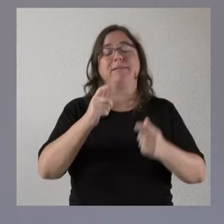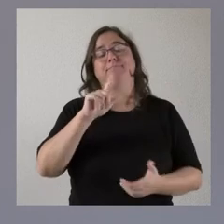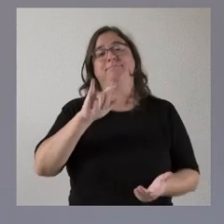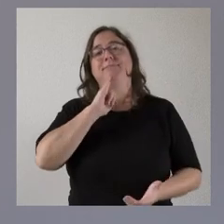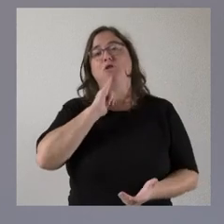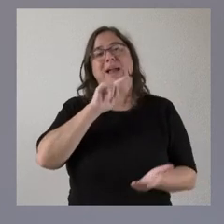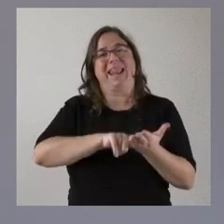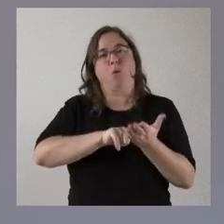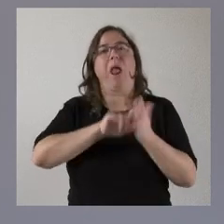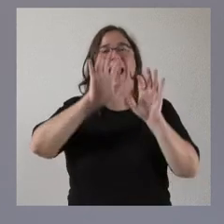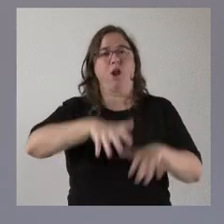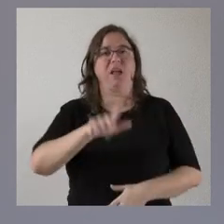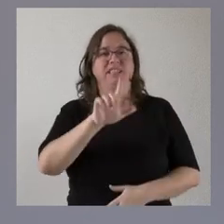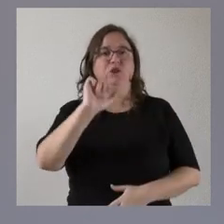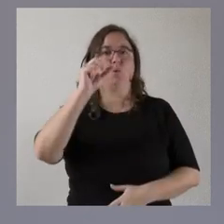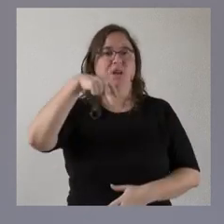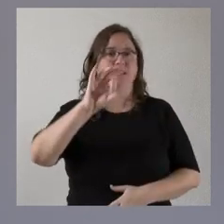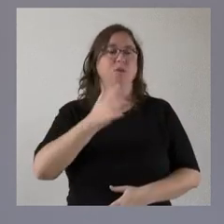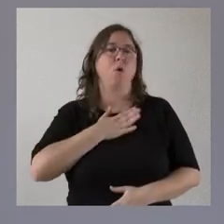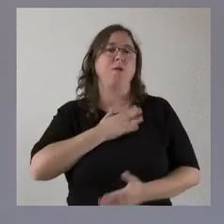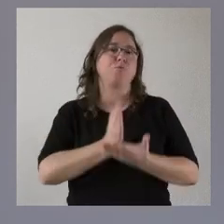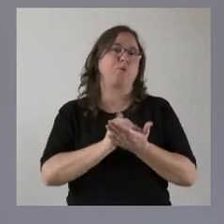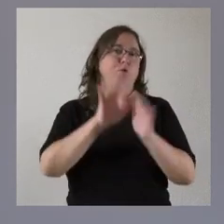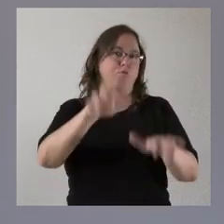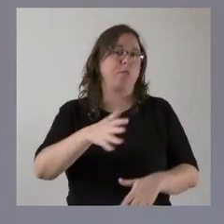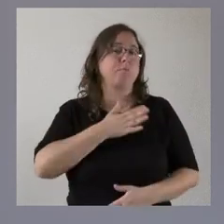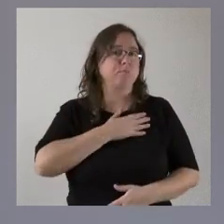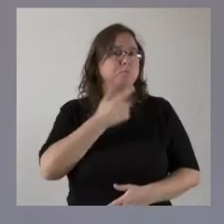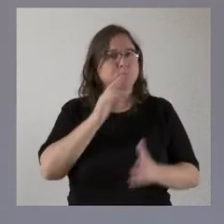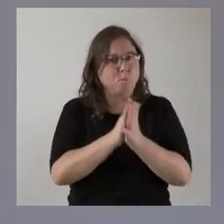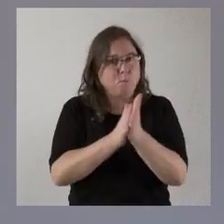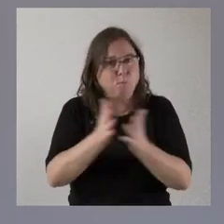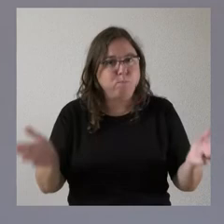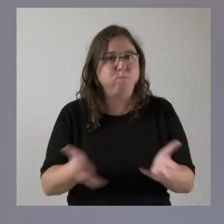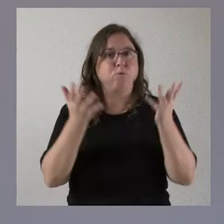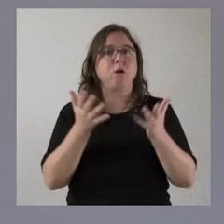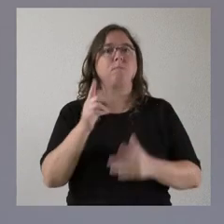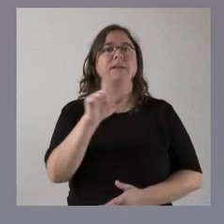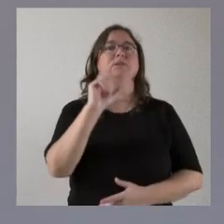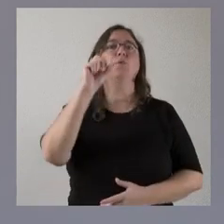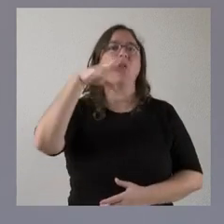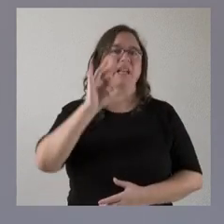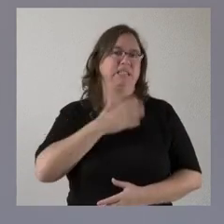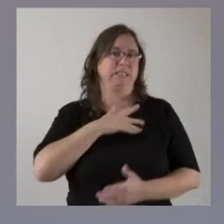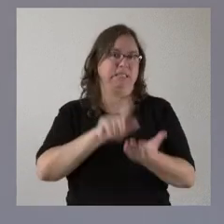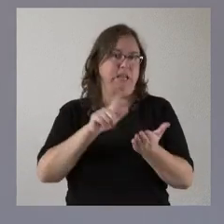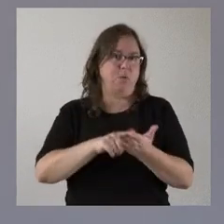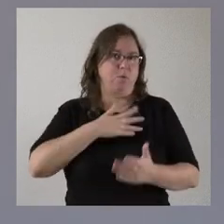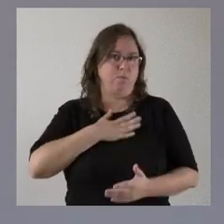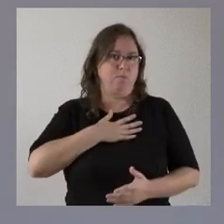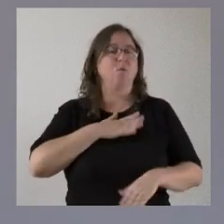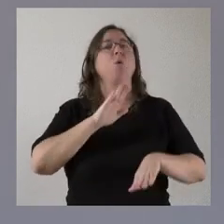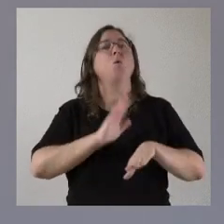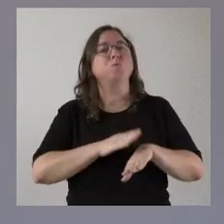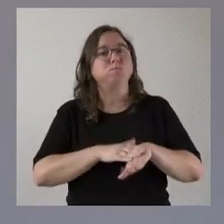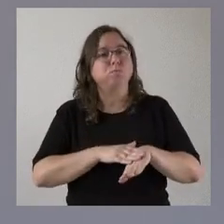lengua de nuestra comunidad Autónoma y esa idea de promover el dioses lo que en su momento pues